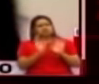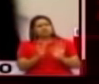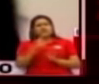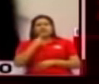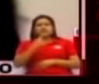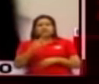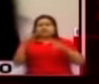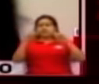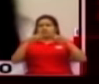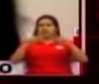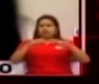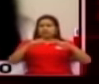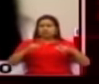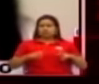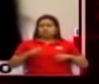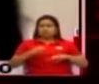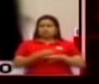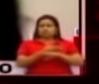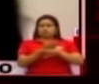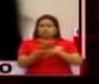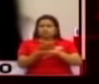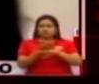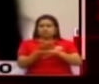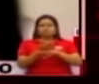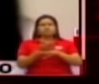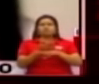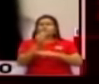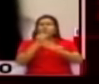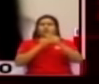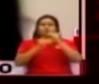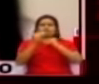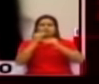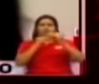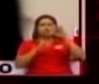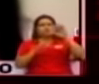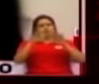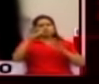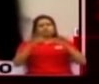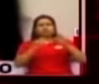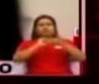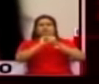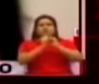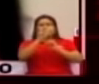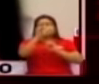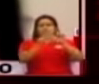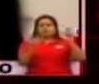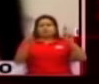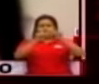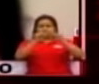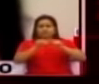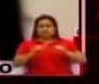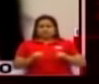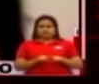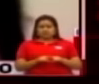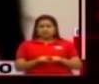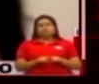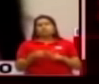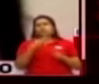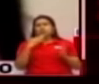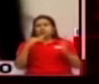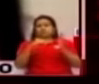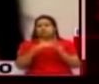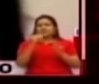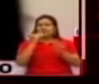estudios dan a conocer de que todo esto de la alimentación varía de acuerdo a la persona. Incluso el tema de las 5 comidas, hablaban